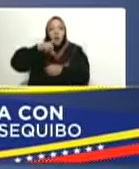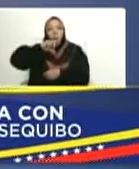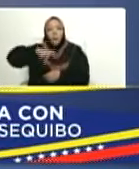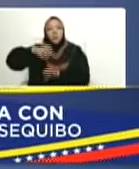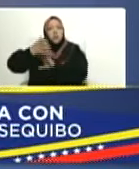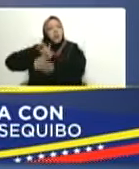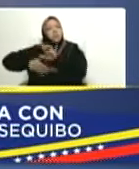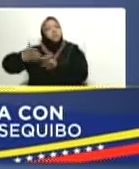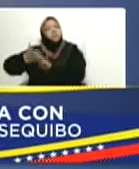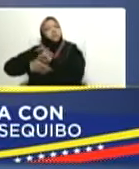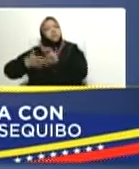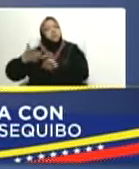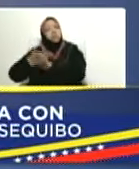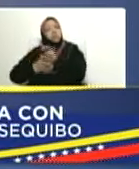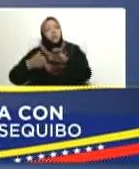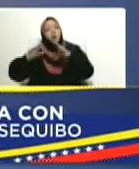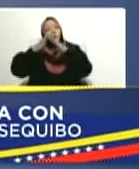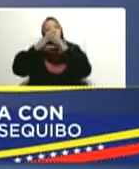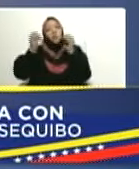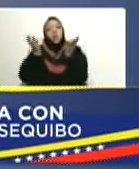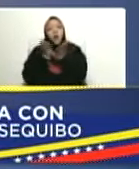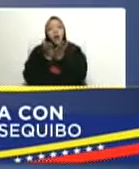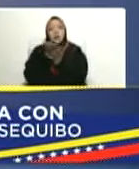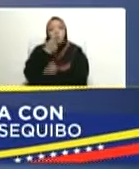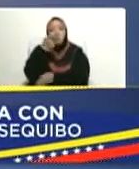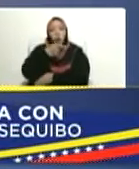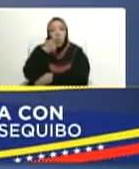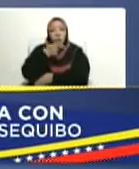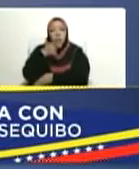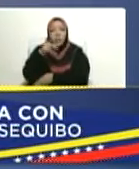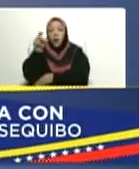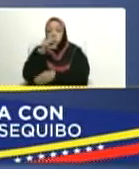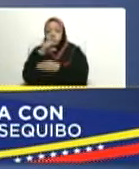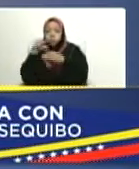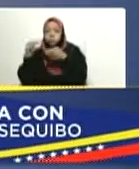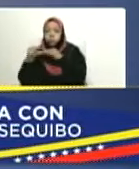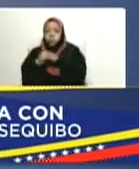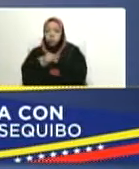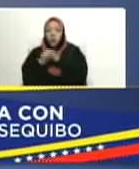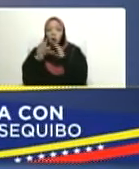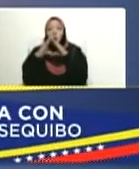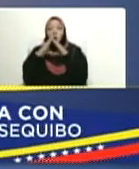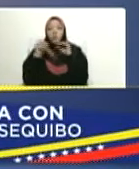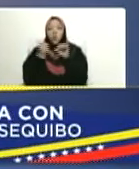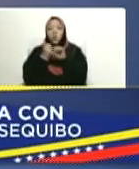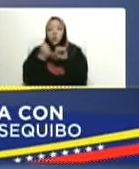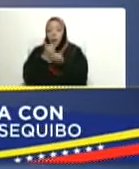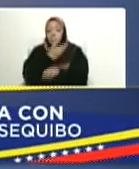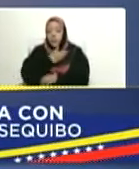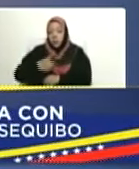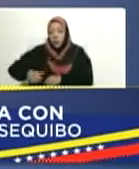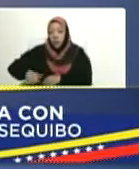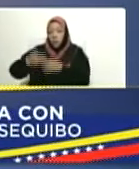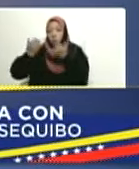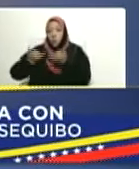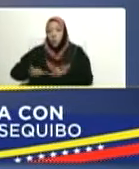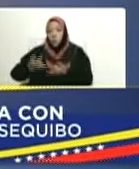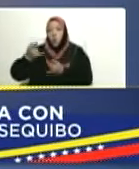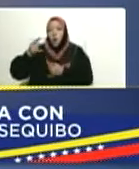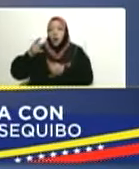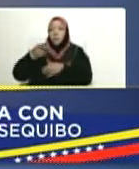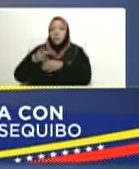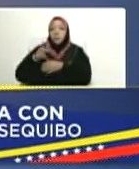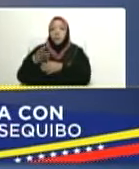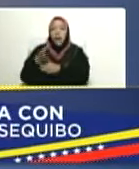conflicto. Toda la clase política de Guyana, toda, el presidente actual, el